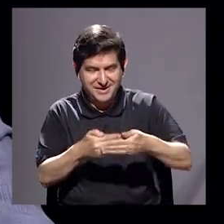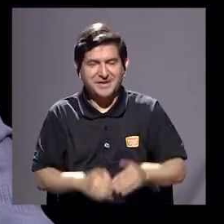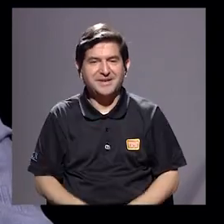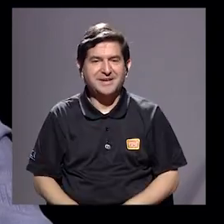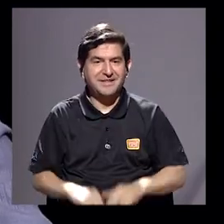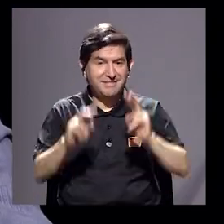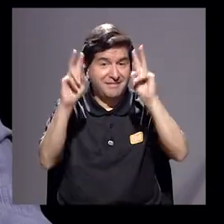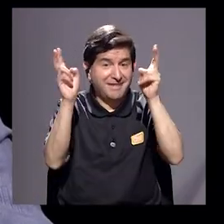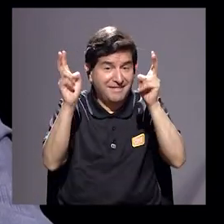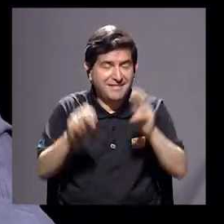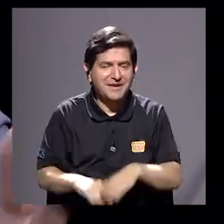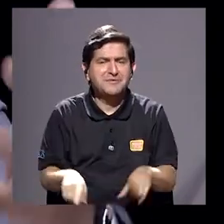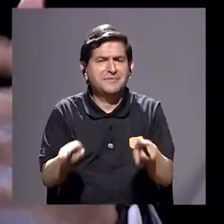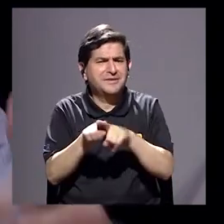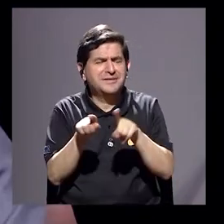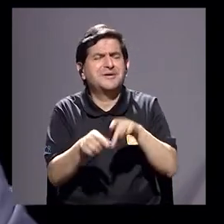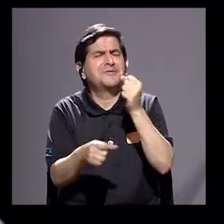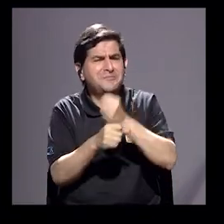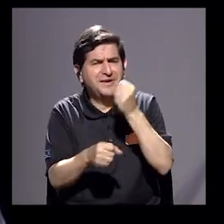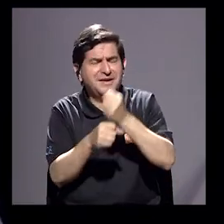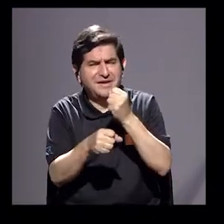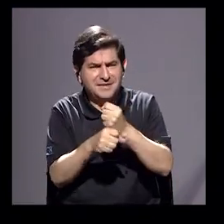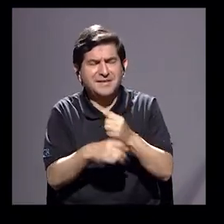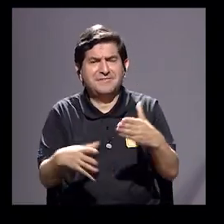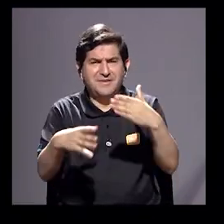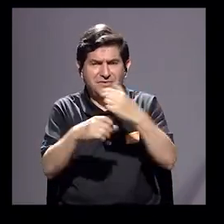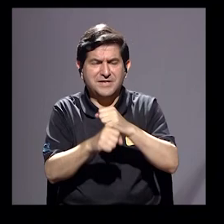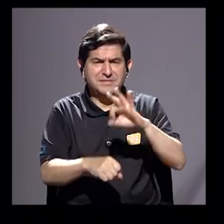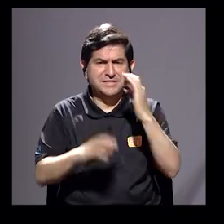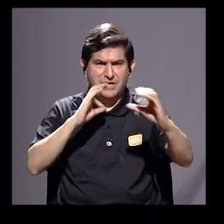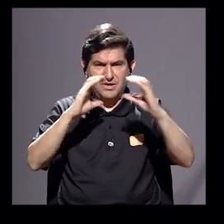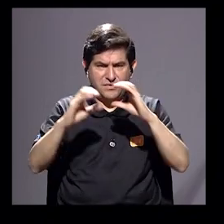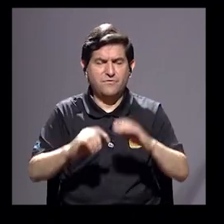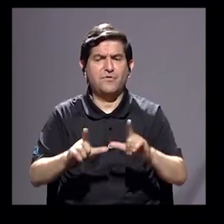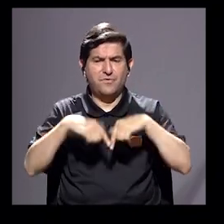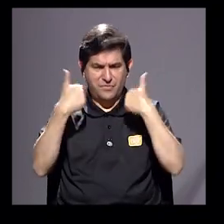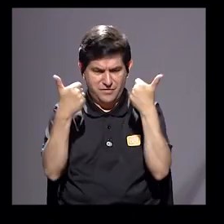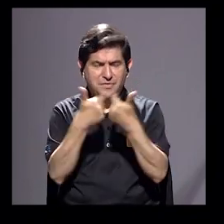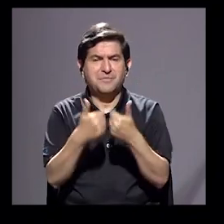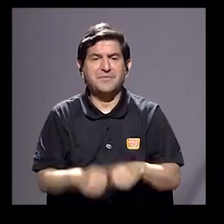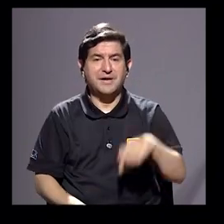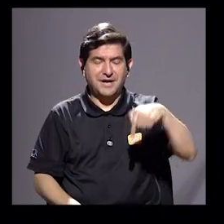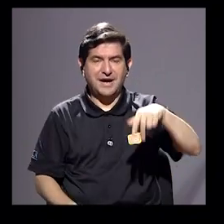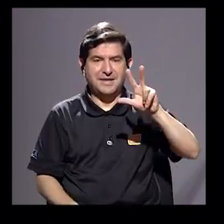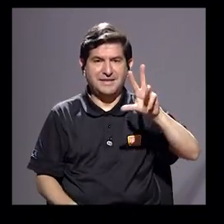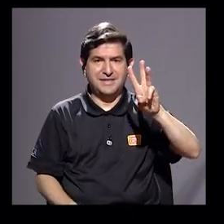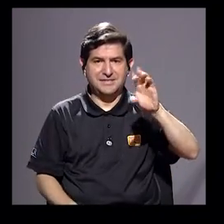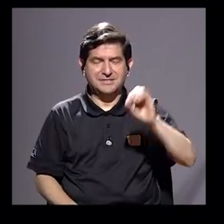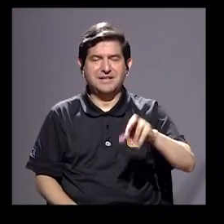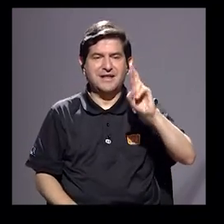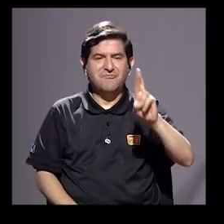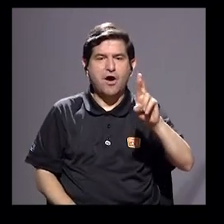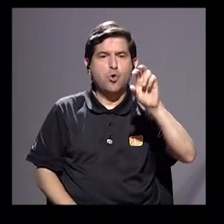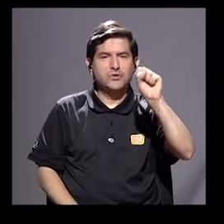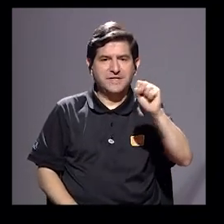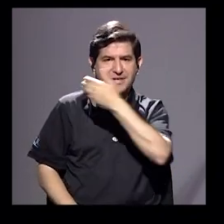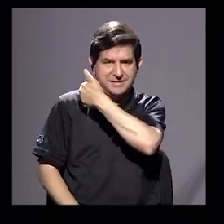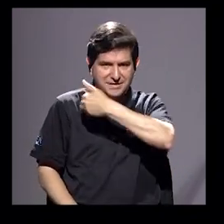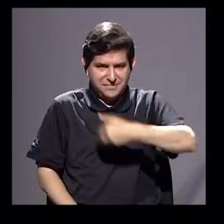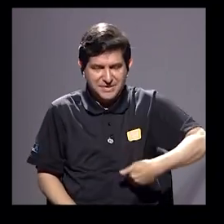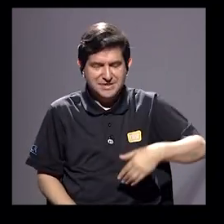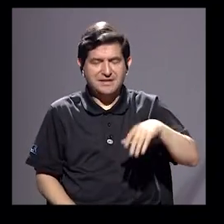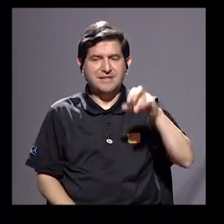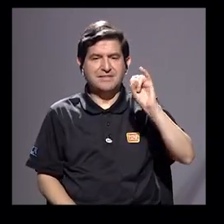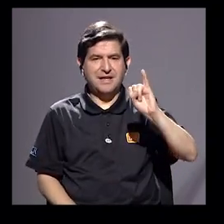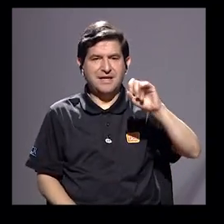un poquito más de ese tema y un poquito también el trabajo que hacemos en los medios de comunicación colectiva estamos en 360 con raúl silesky presidente